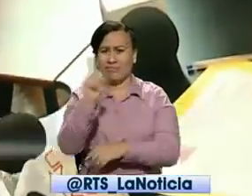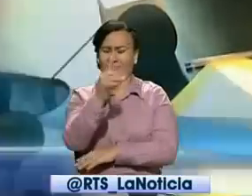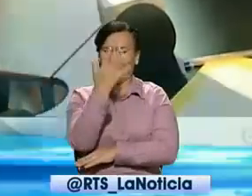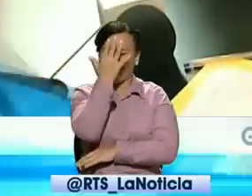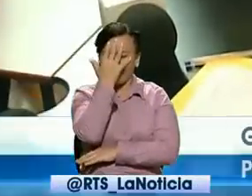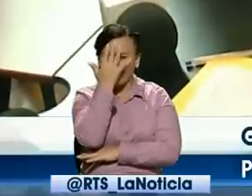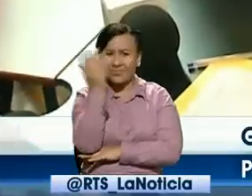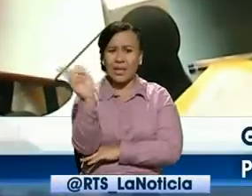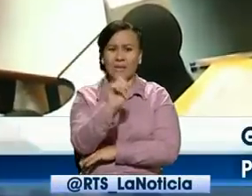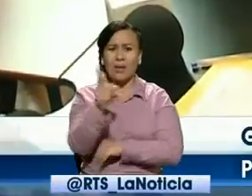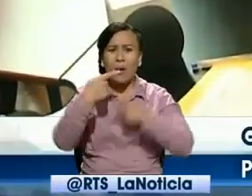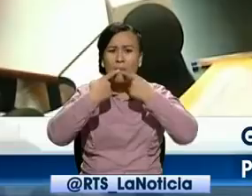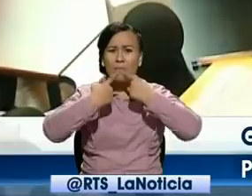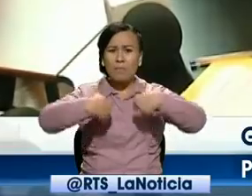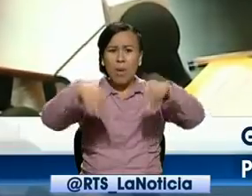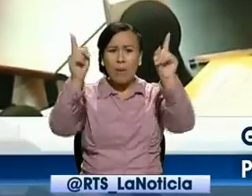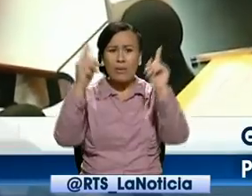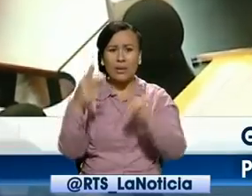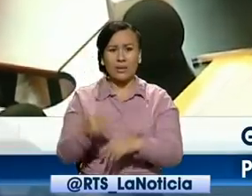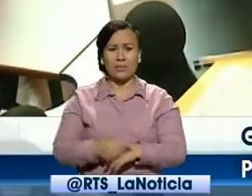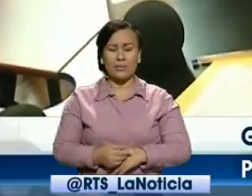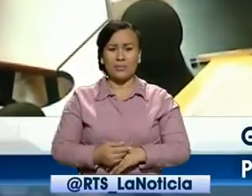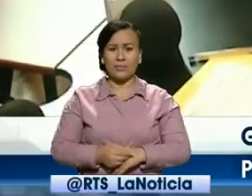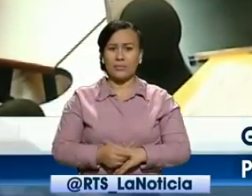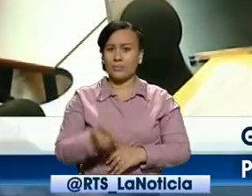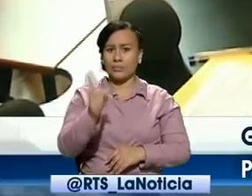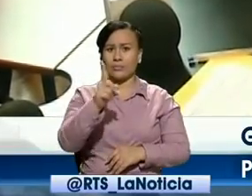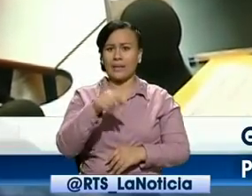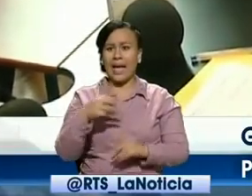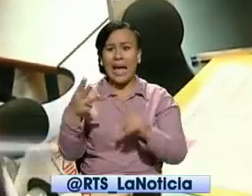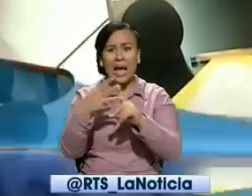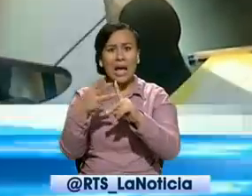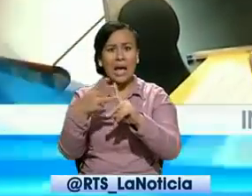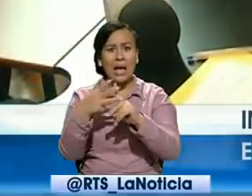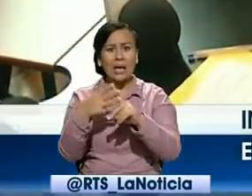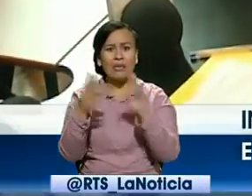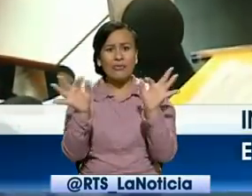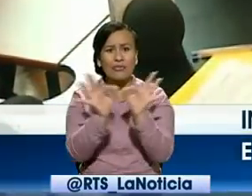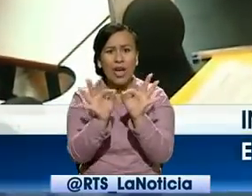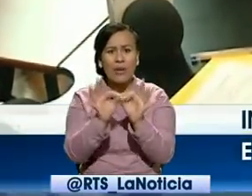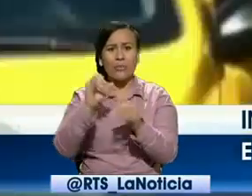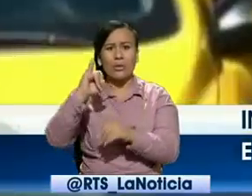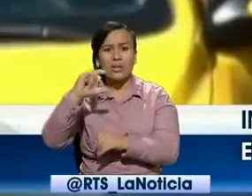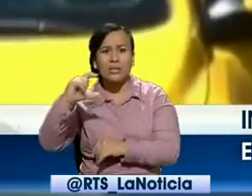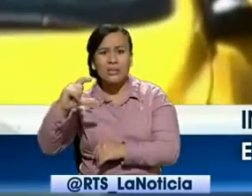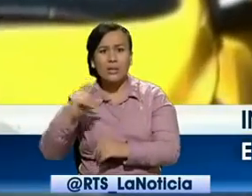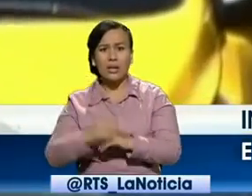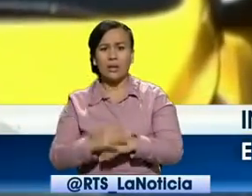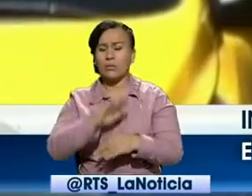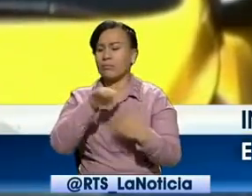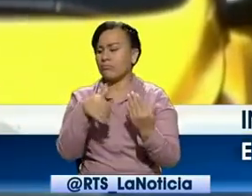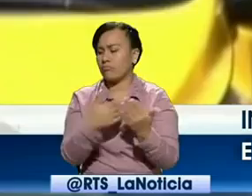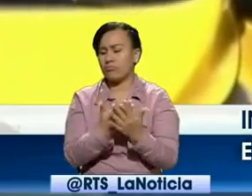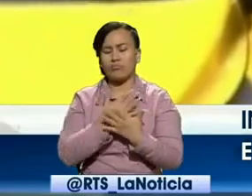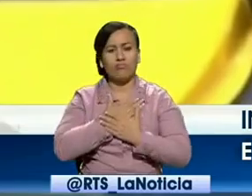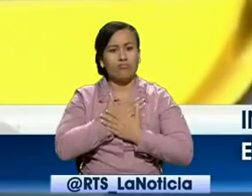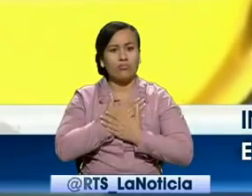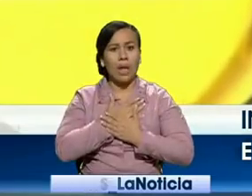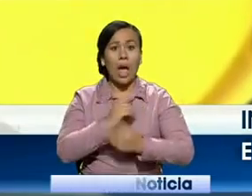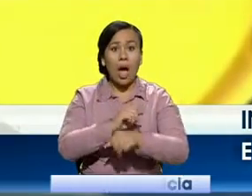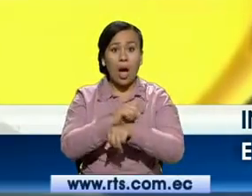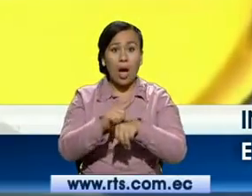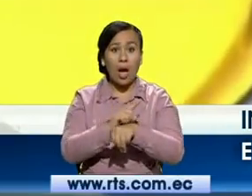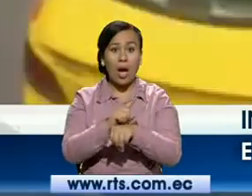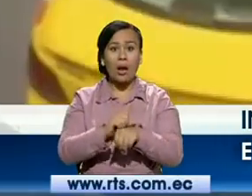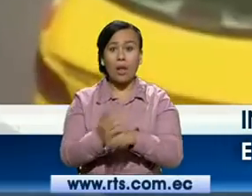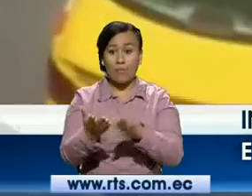difunda esos videos, se haga viral a nivel de las redes sociales, a nivel nacional, a nivel mundial. Horas después del crimen empezó a circular en